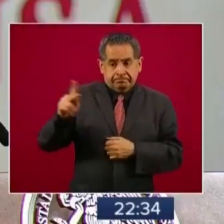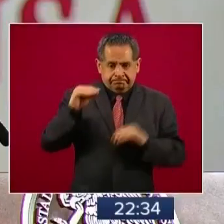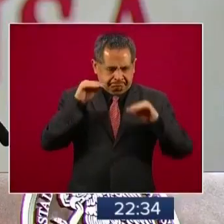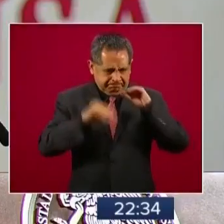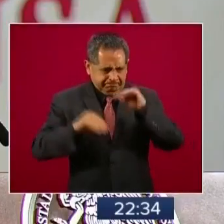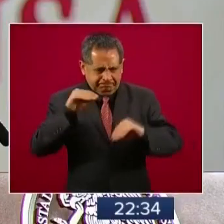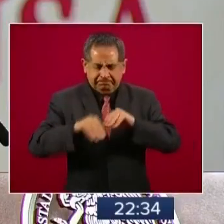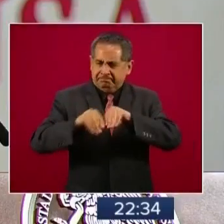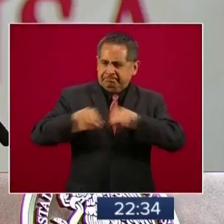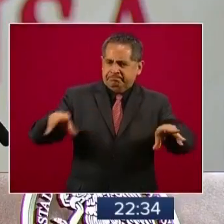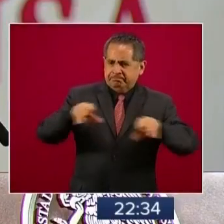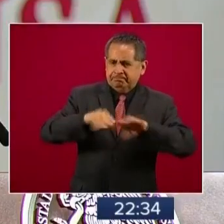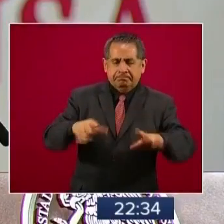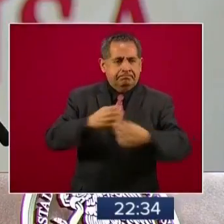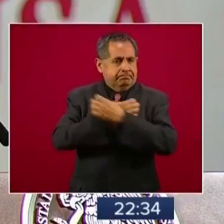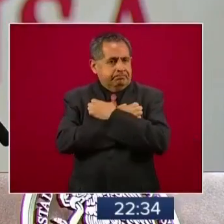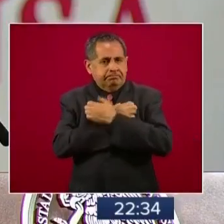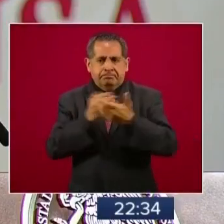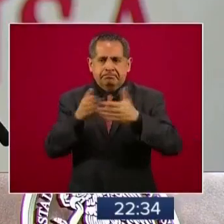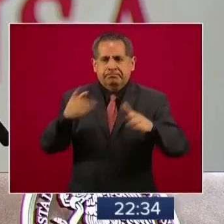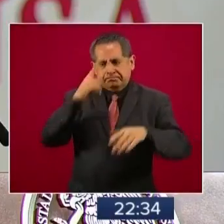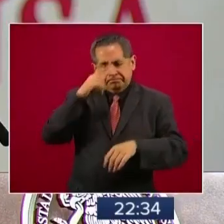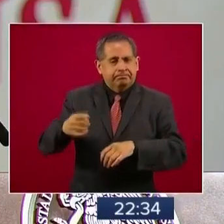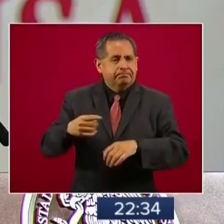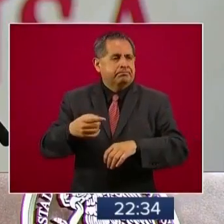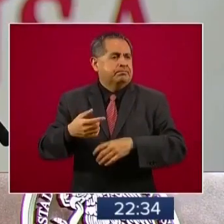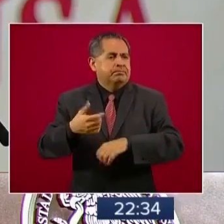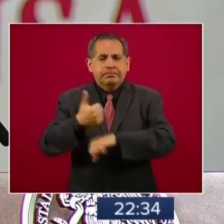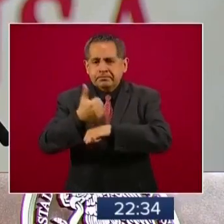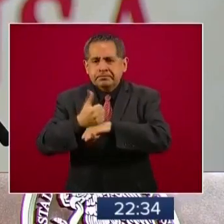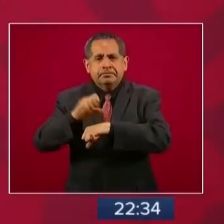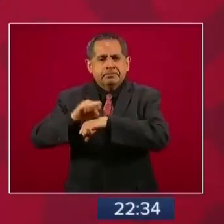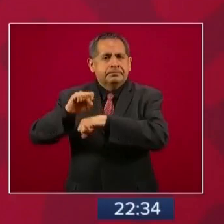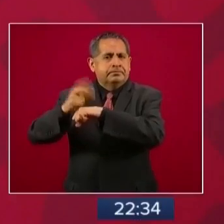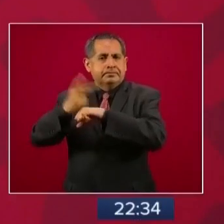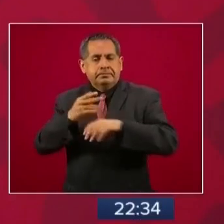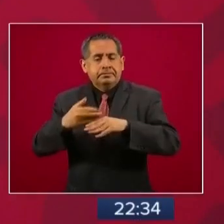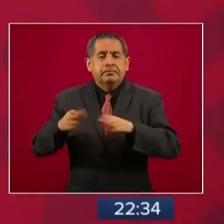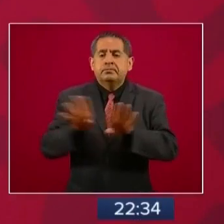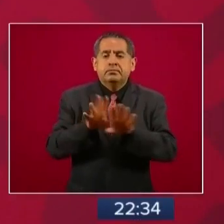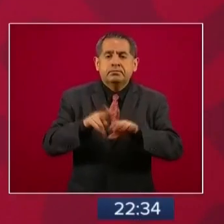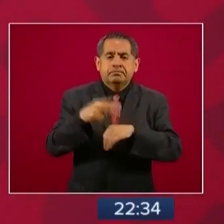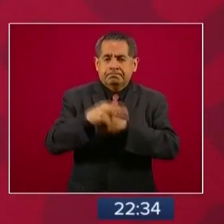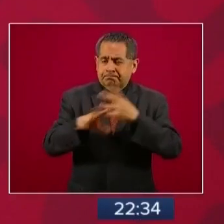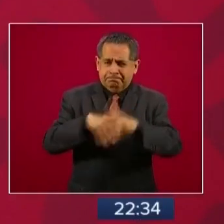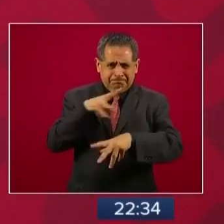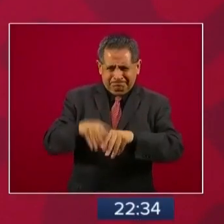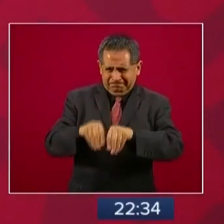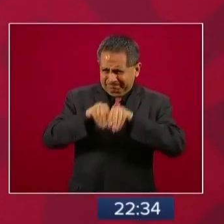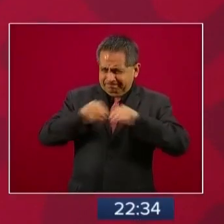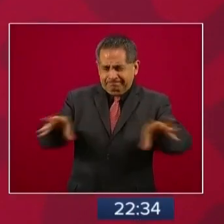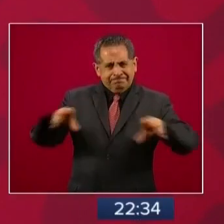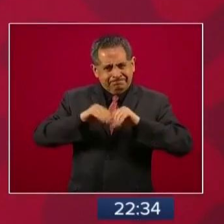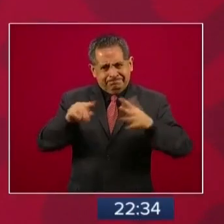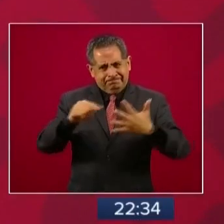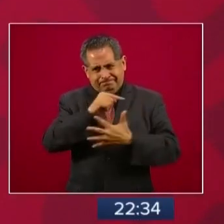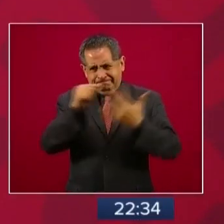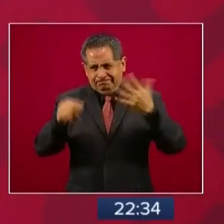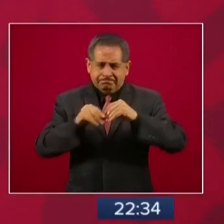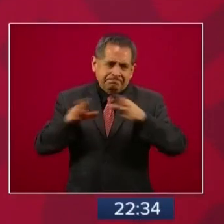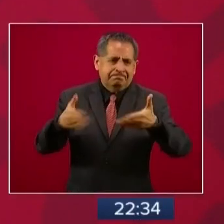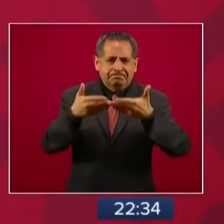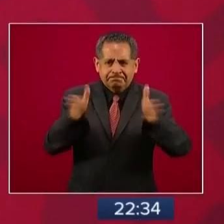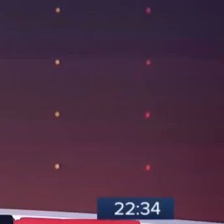la modalidad de educación a distancia en los niveles básico y media superior serán transmitidos íntegros por los canales de televisión